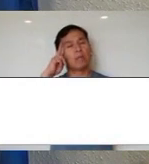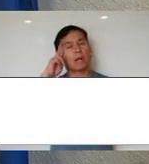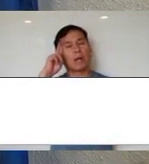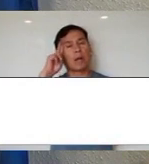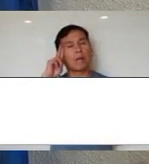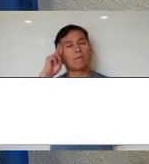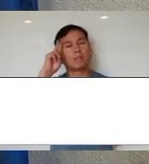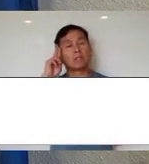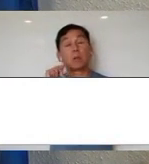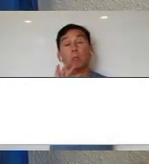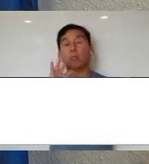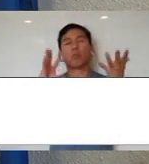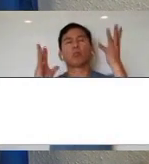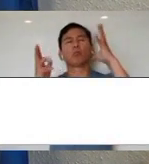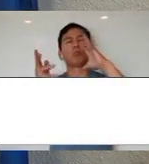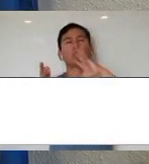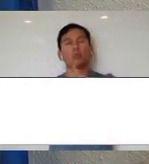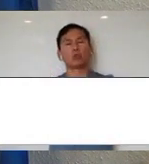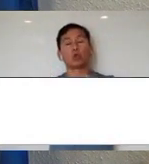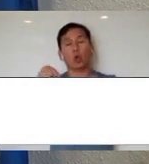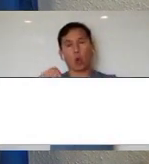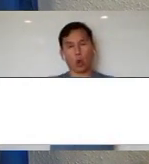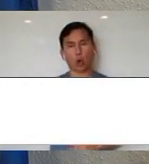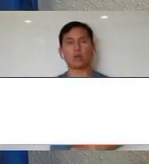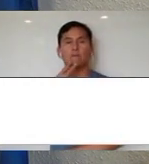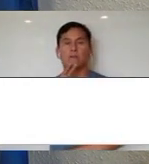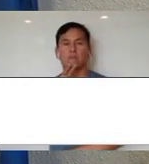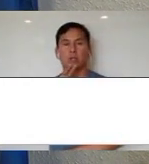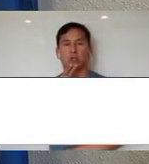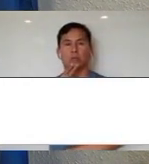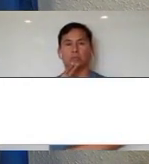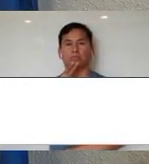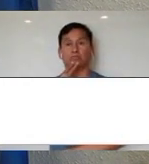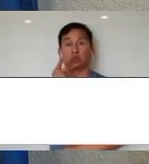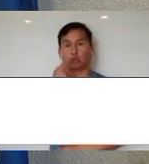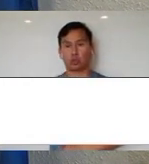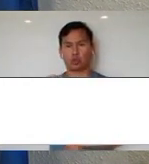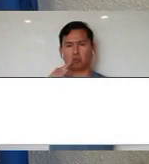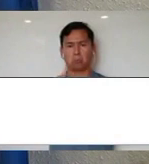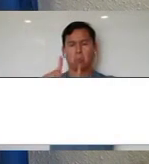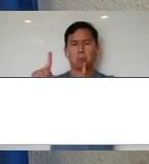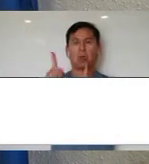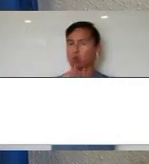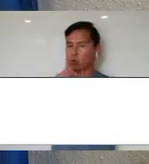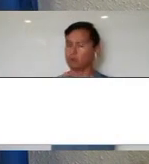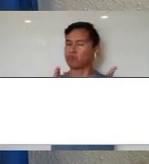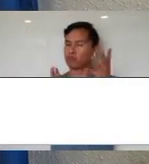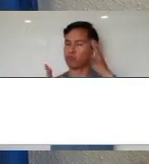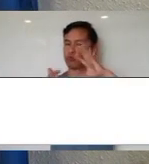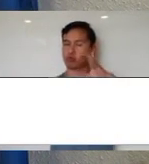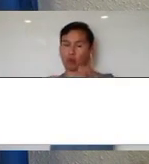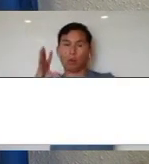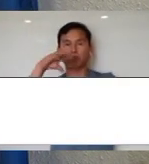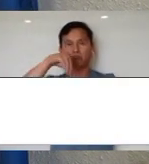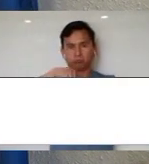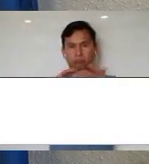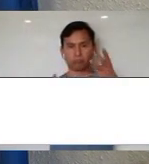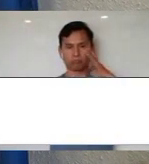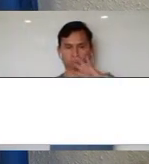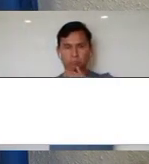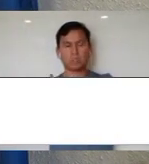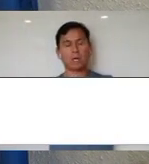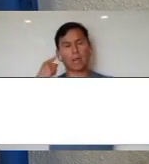lo que el mundo nos tiene hoy día viviendo, a lo cual no somos ajenos como región de Aysén, a que